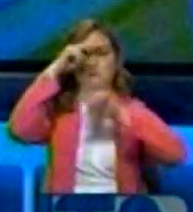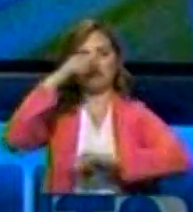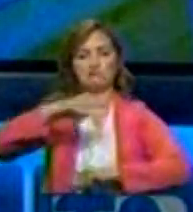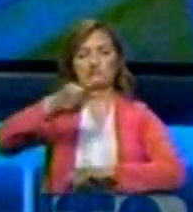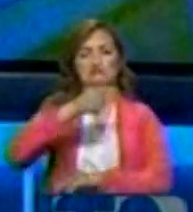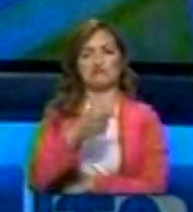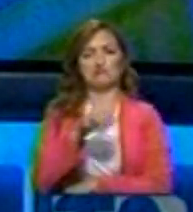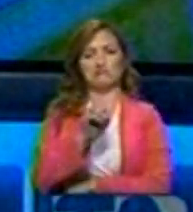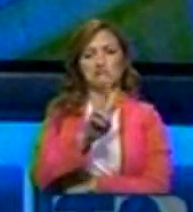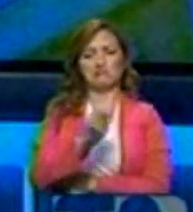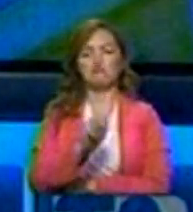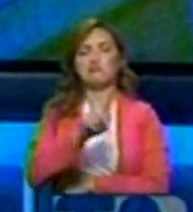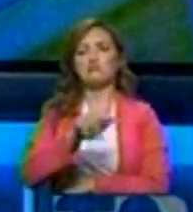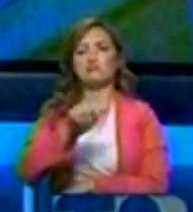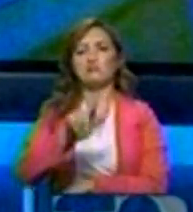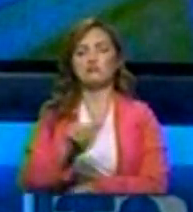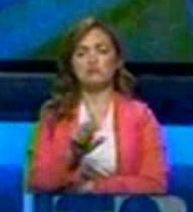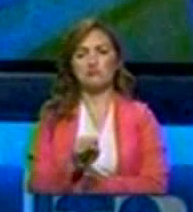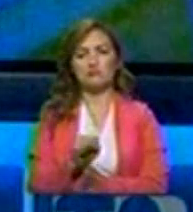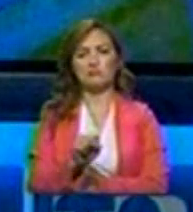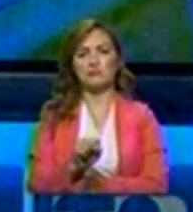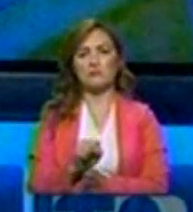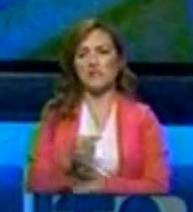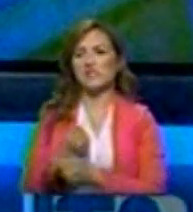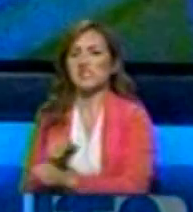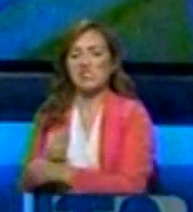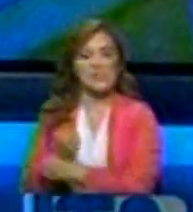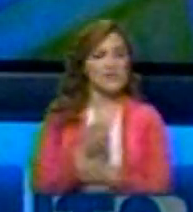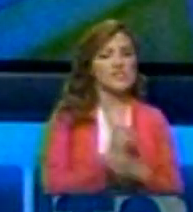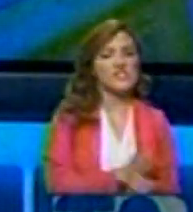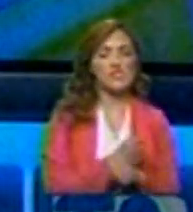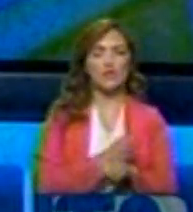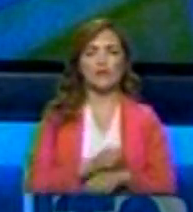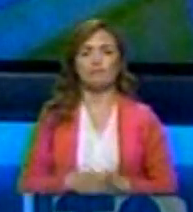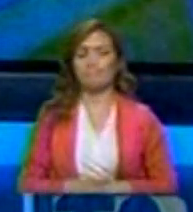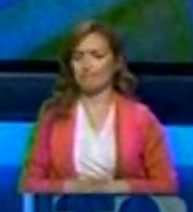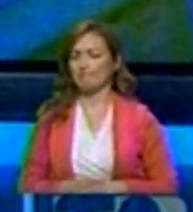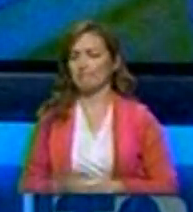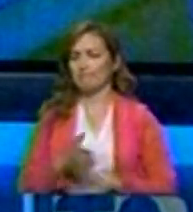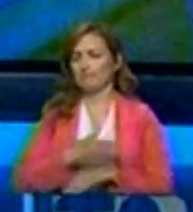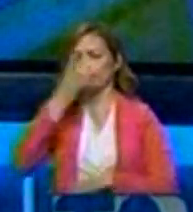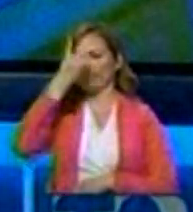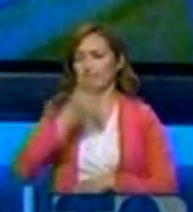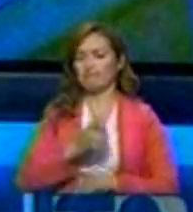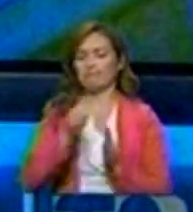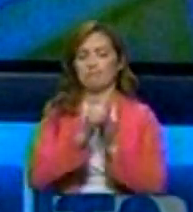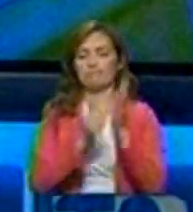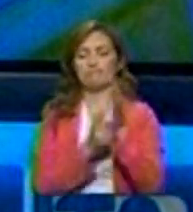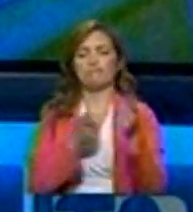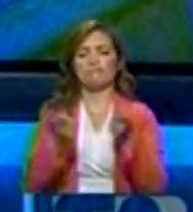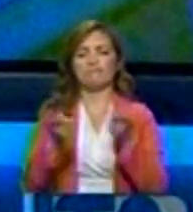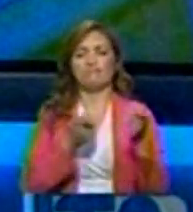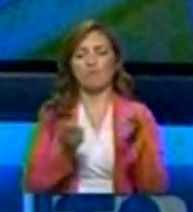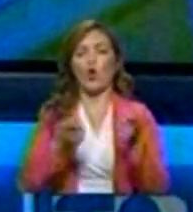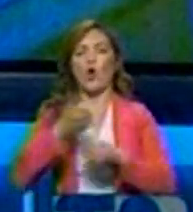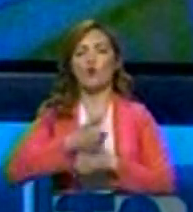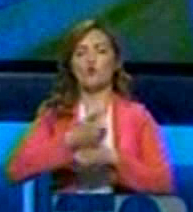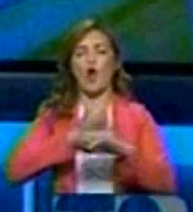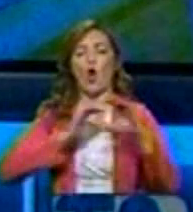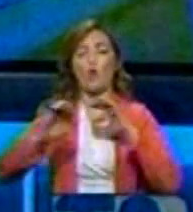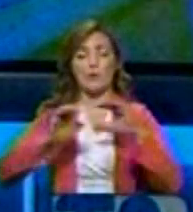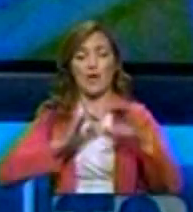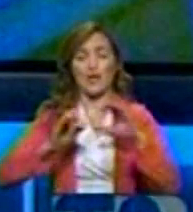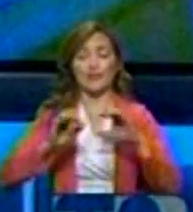gonzález buscan evitar la reversión de sus frecuencias temporales la decisión fue tomada por la agencia de regulación y control de las telecomunicaciones